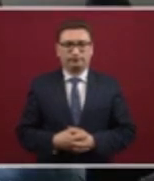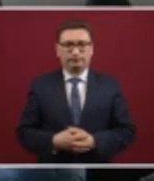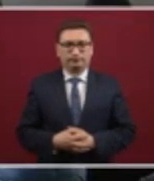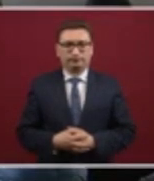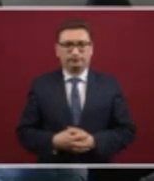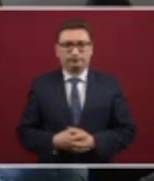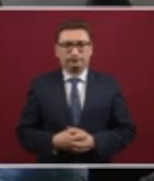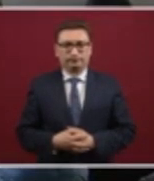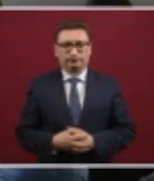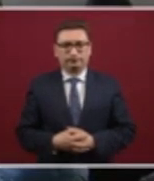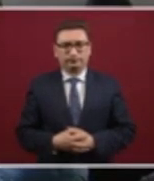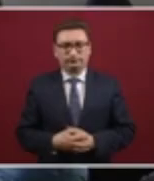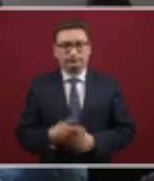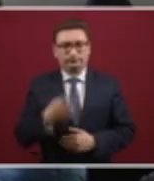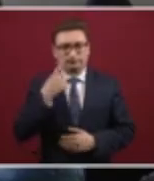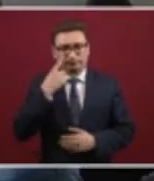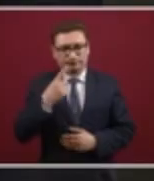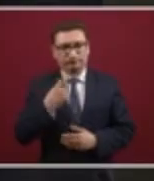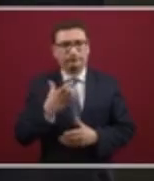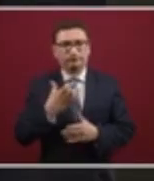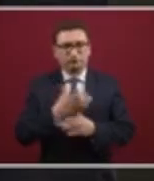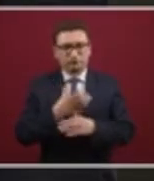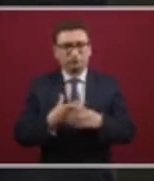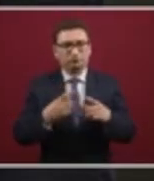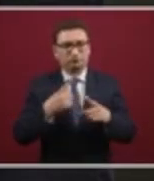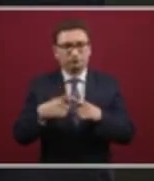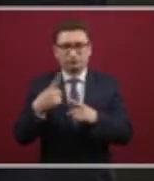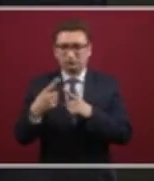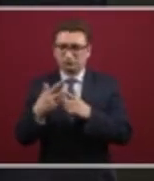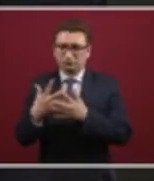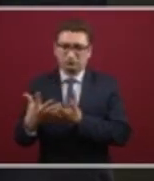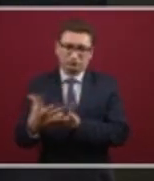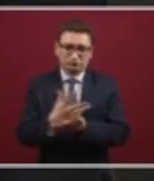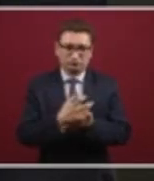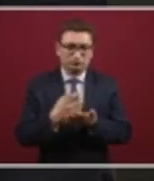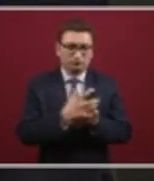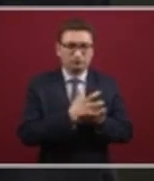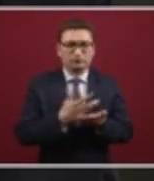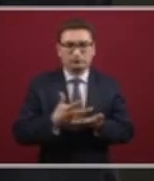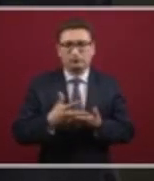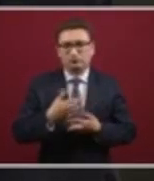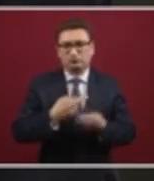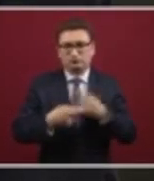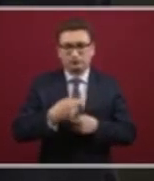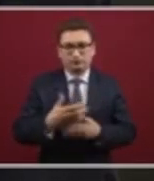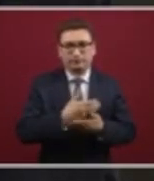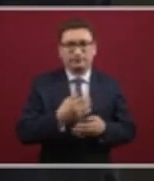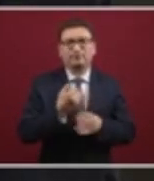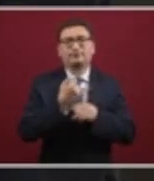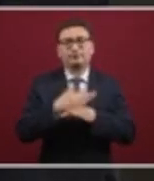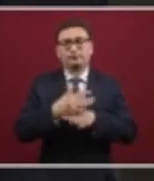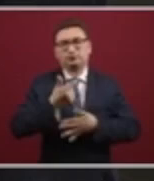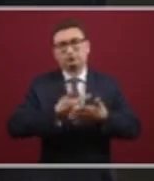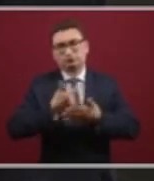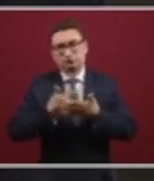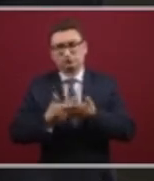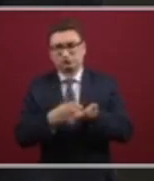pues bienes, hay propiedades, y se está haciendo todo el inventario